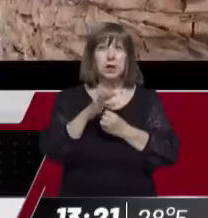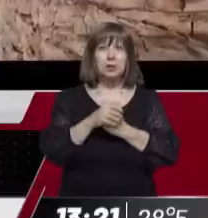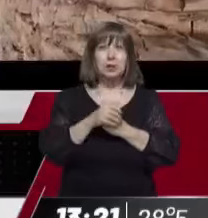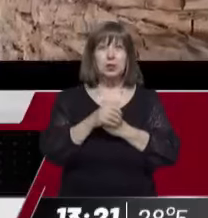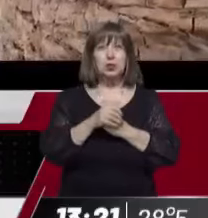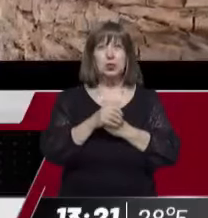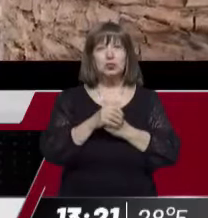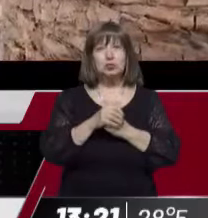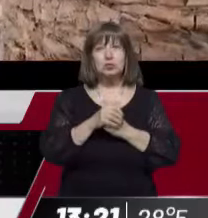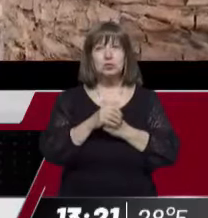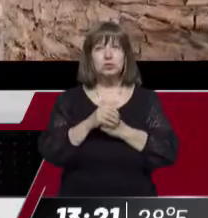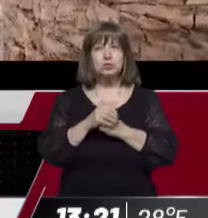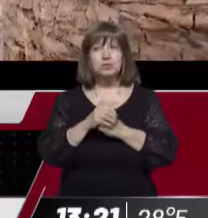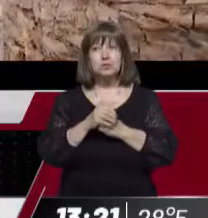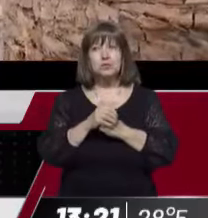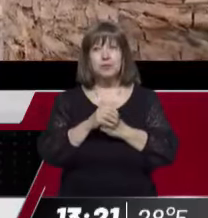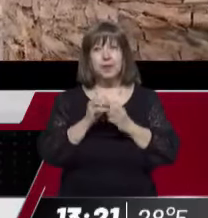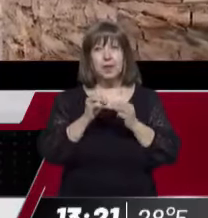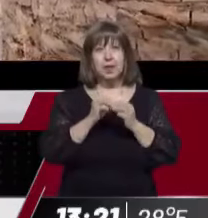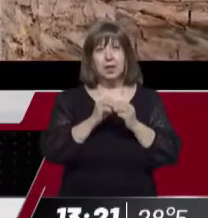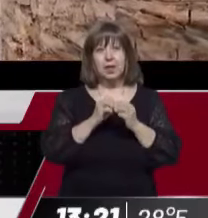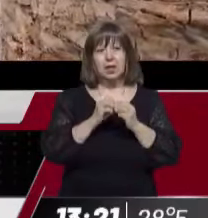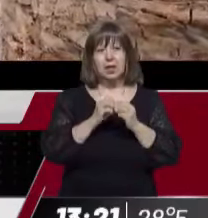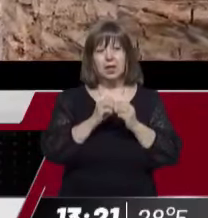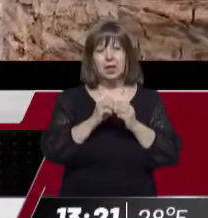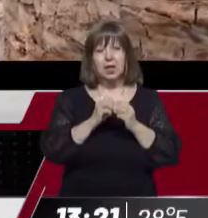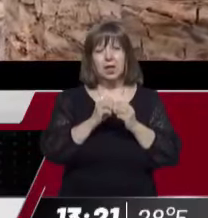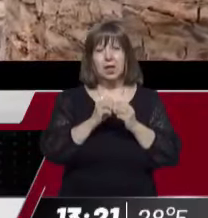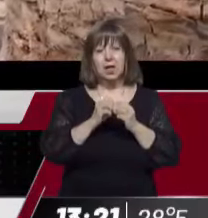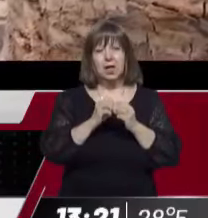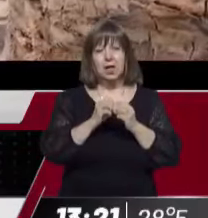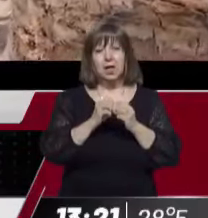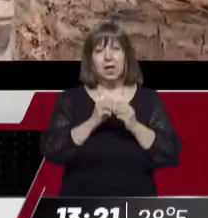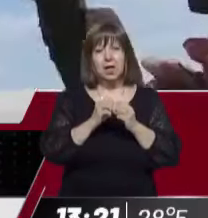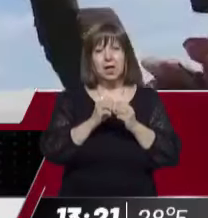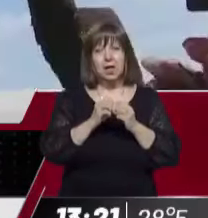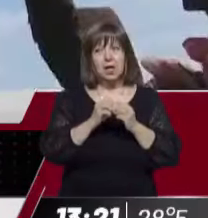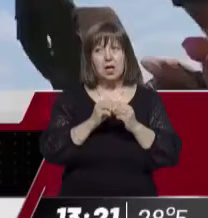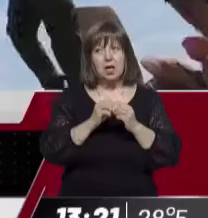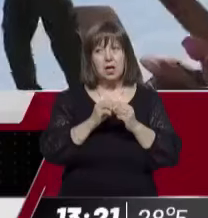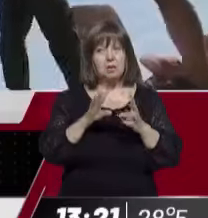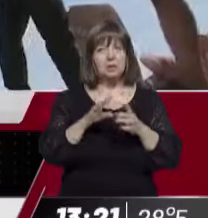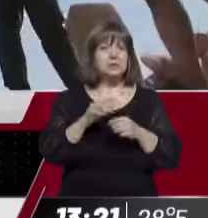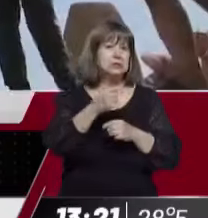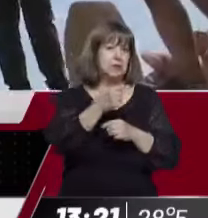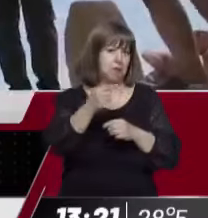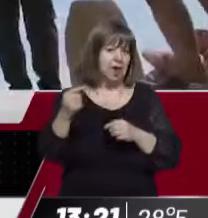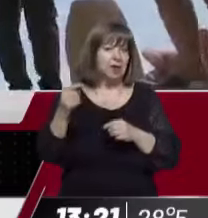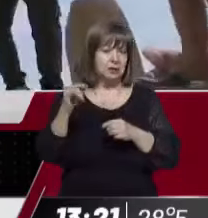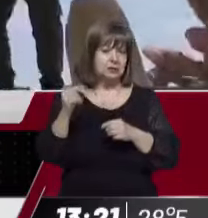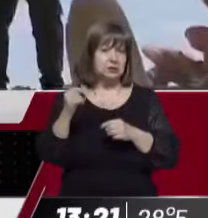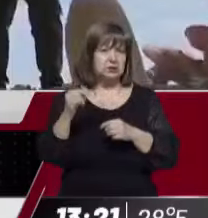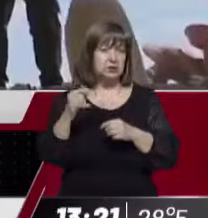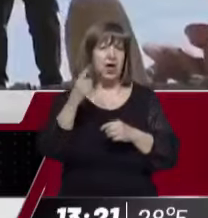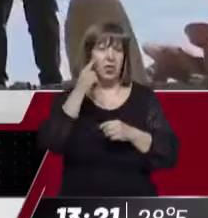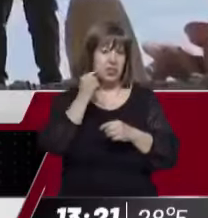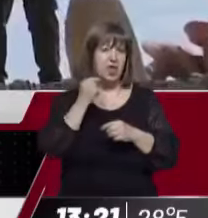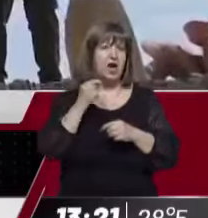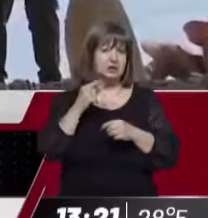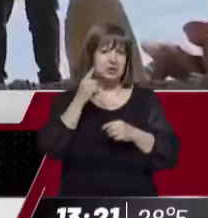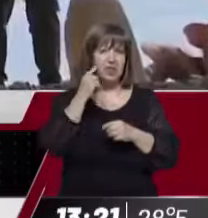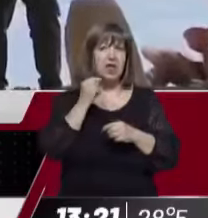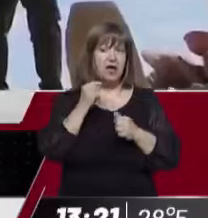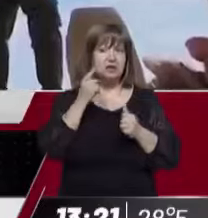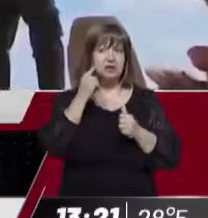sí, de empezamos. ¿Son semanas de trabajo? Semanas de trabajo. Julián. Bueno, pero